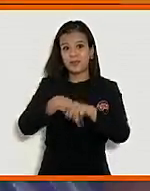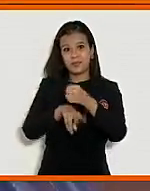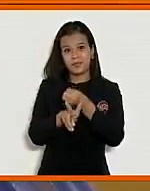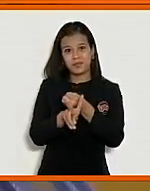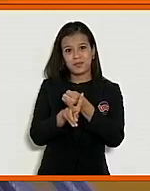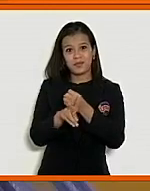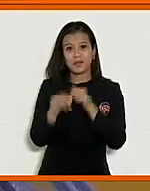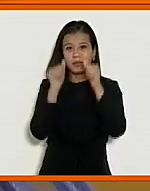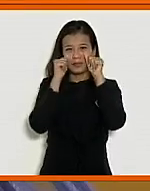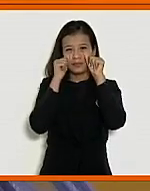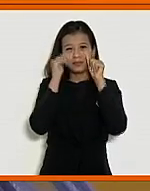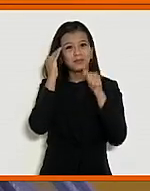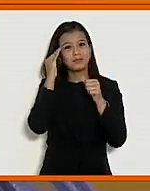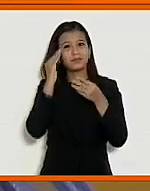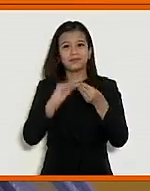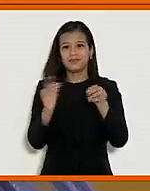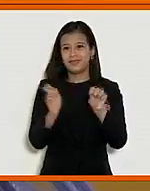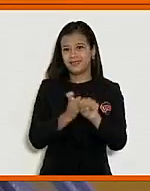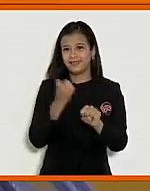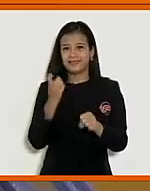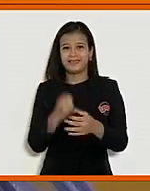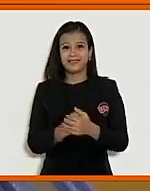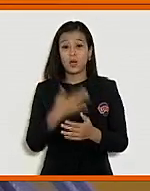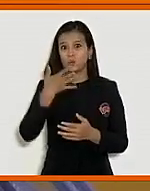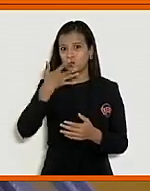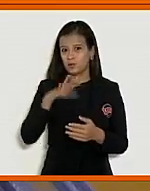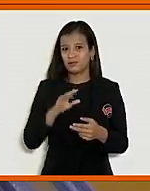porque su primer dígito es... ¿Suerte?